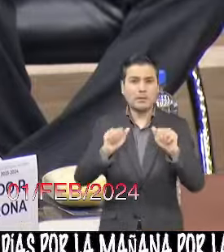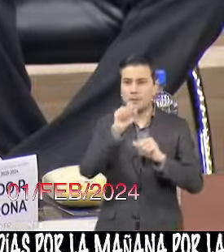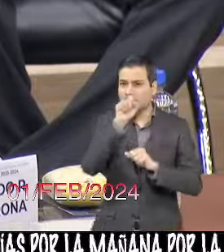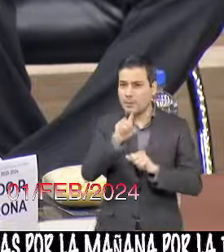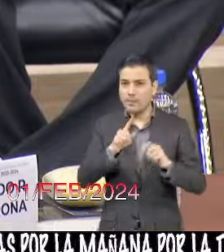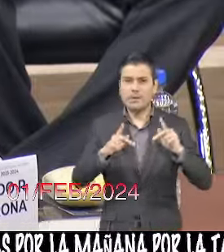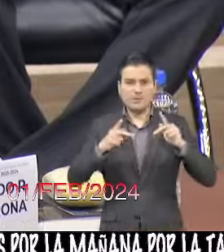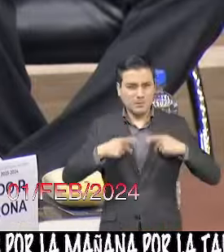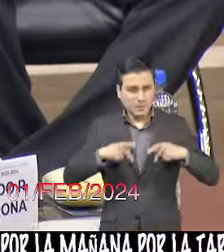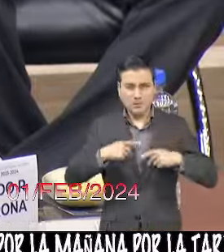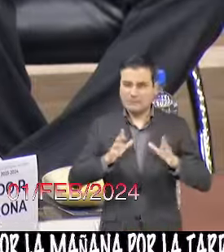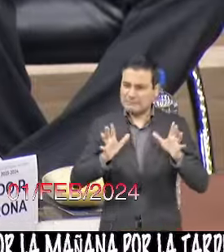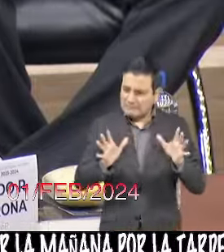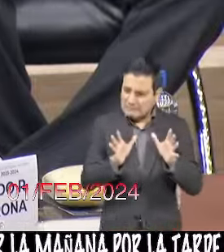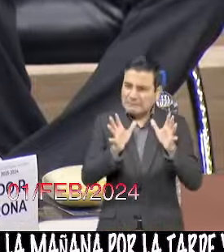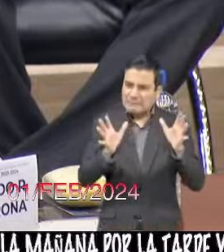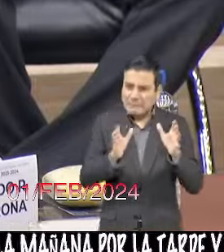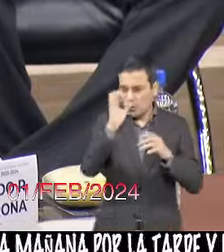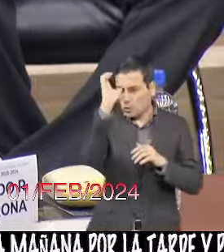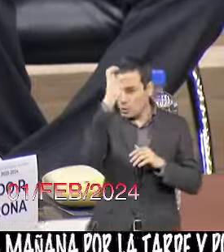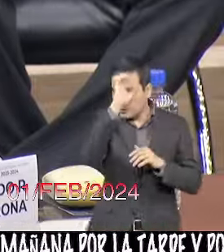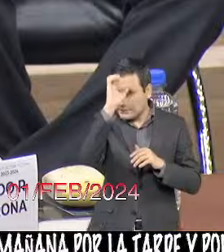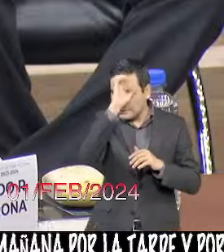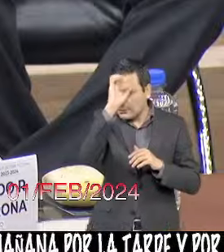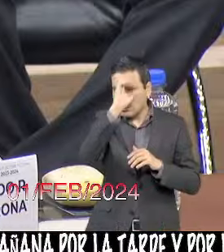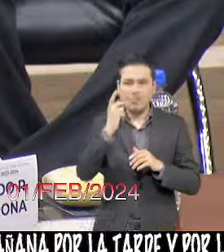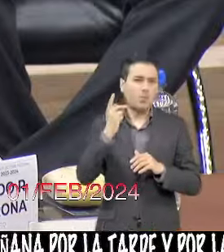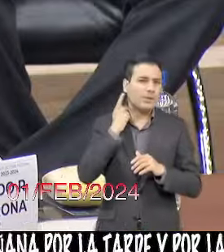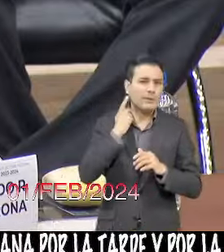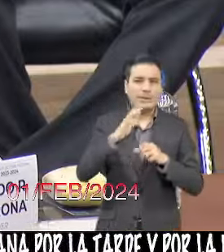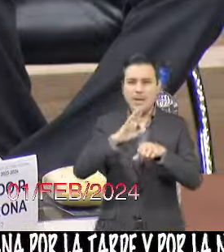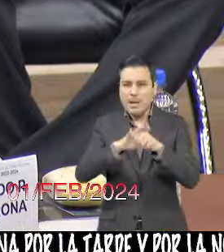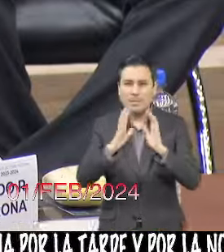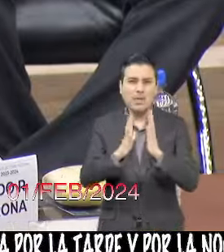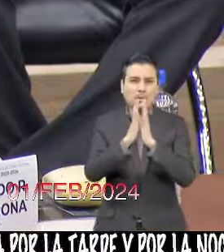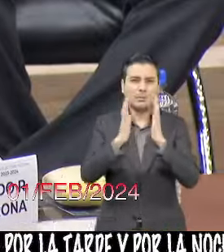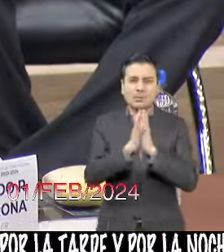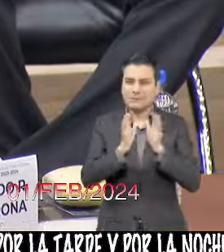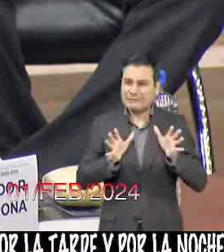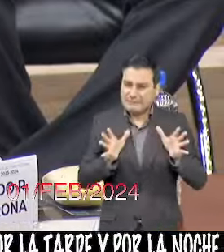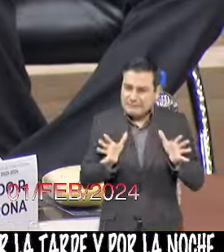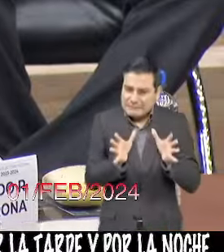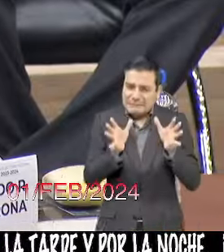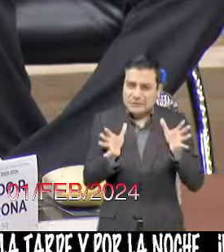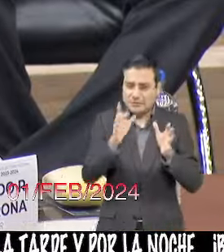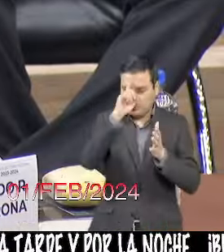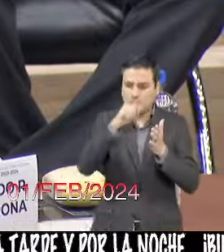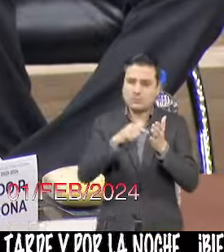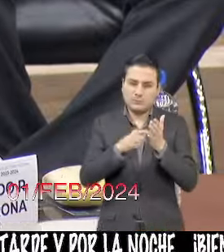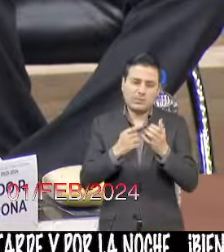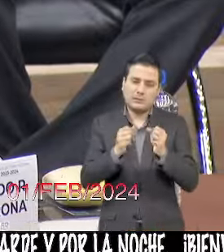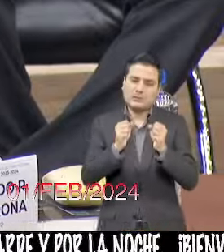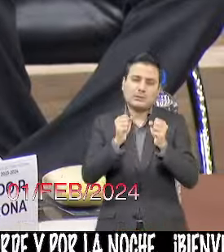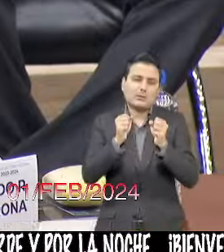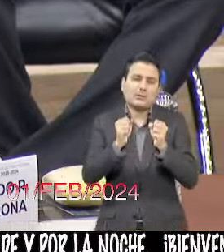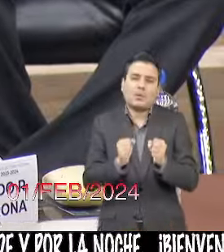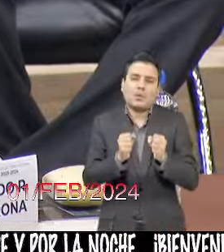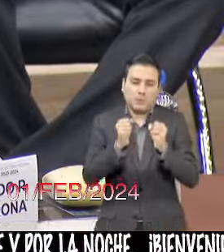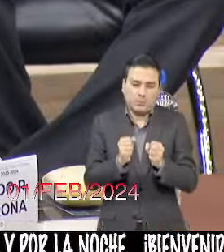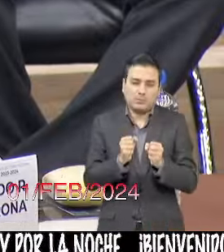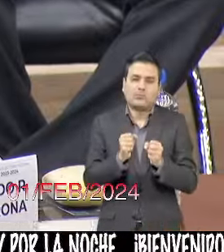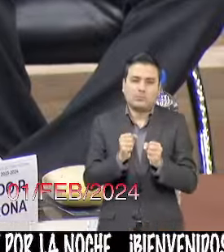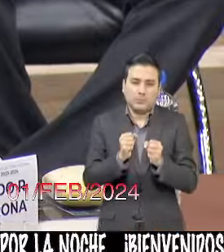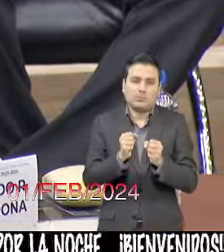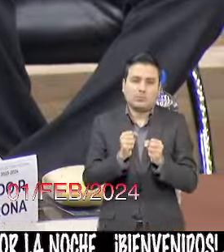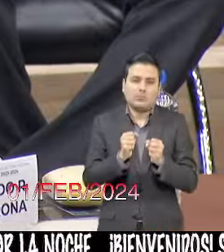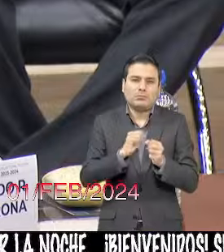conciencia cívica y la conciencia política de la gente. Y por eso no tengo duda que van a responder al llamado para integrarse en